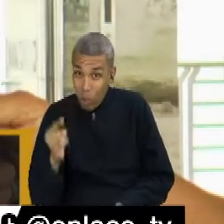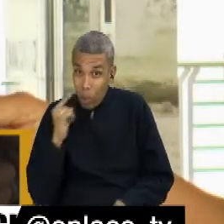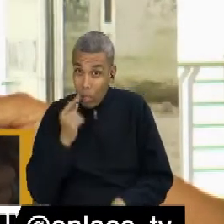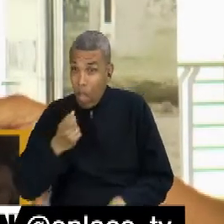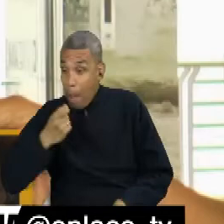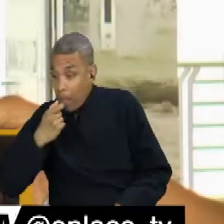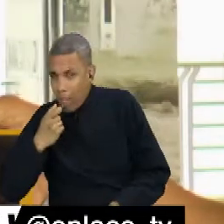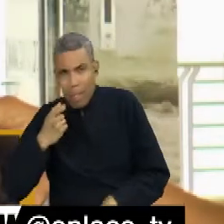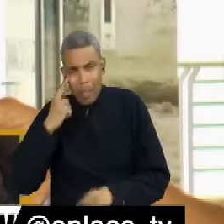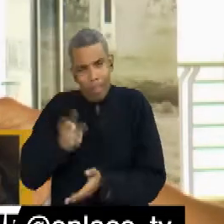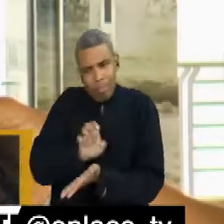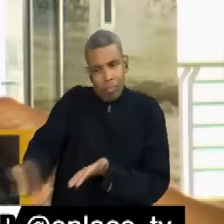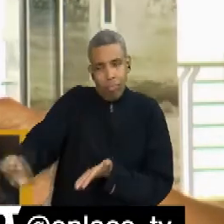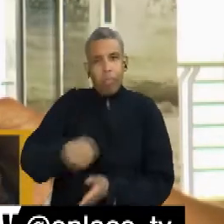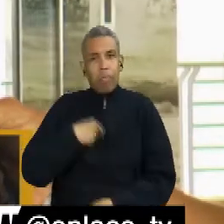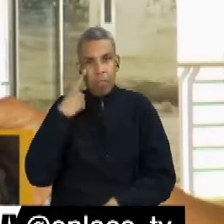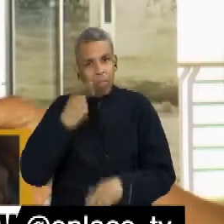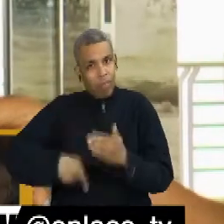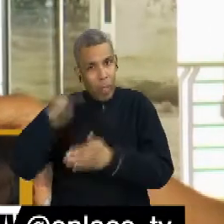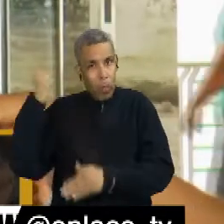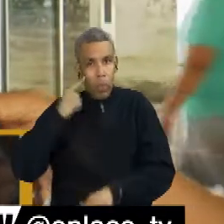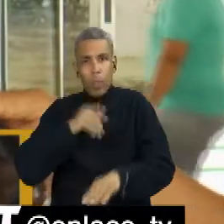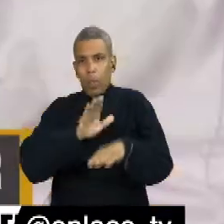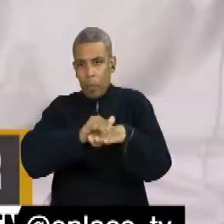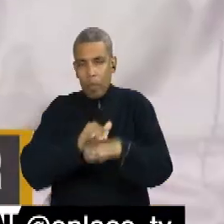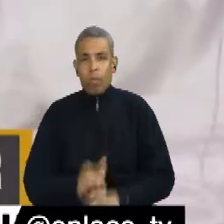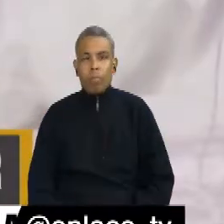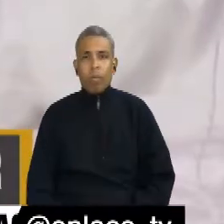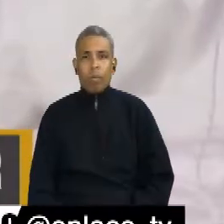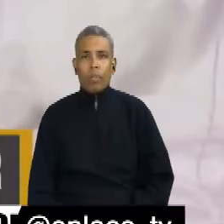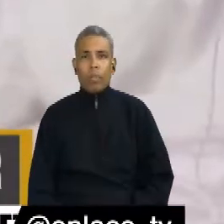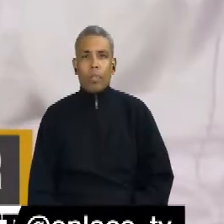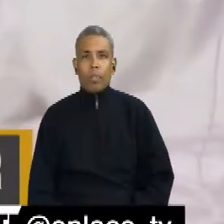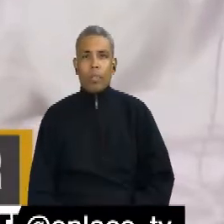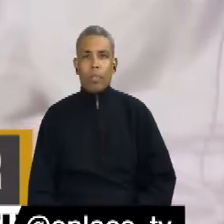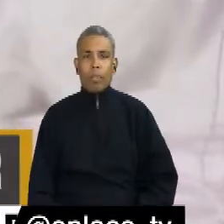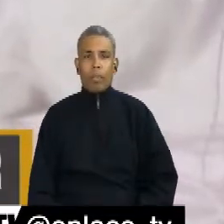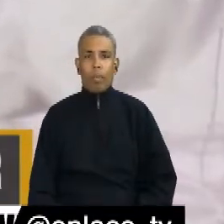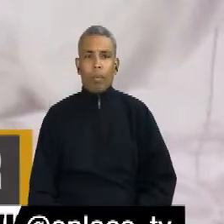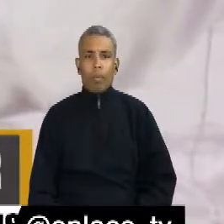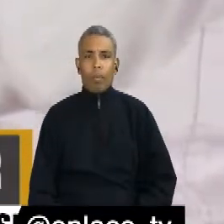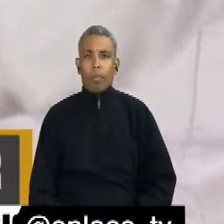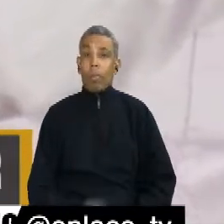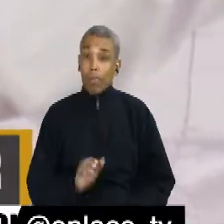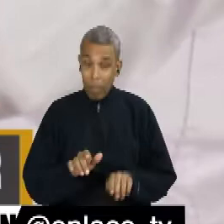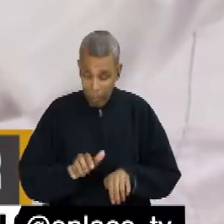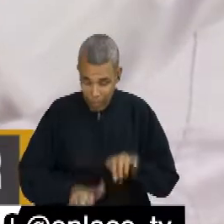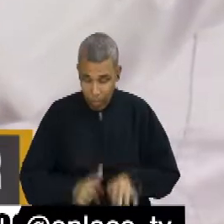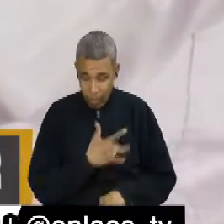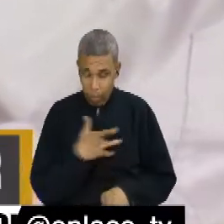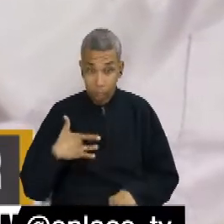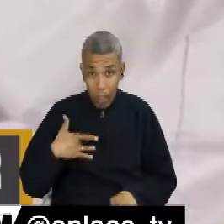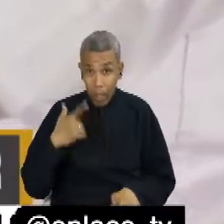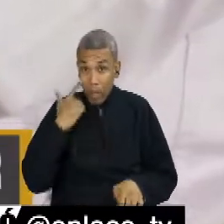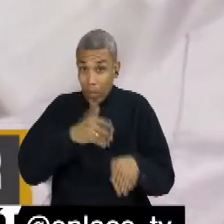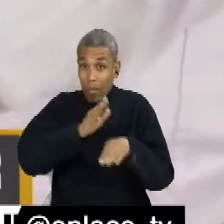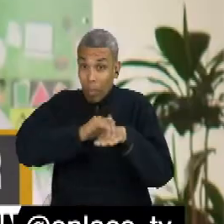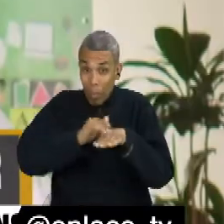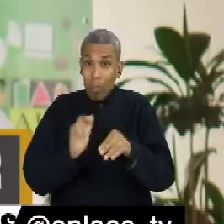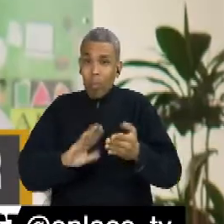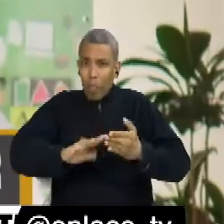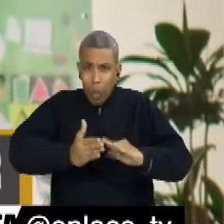este suplemento dietario que se vende en tiendas naturistas. Las autoridades de salud hicieron un llamado a que los ciudadanos denuncien